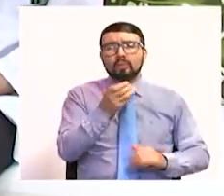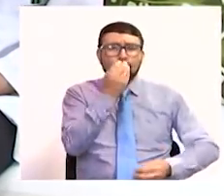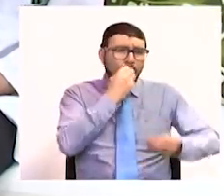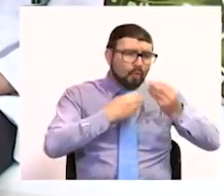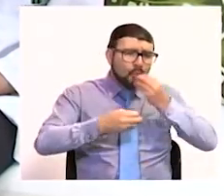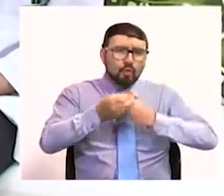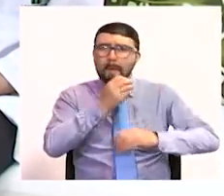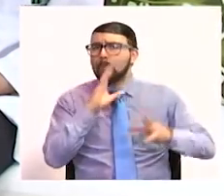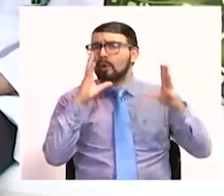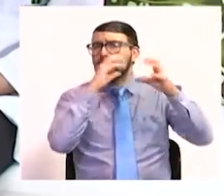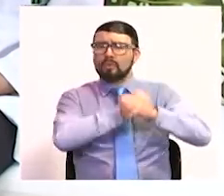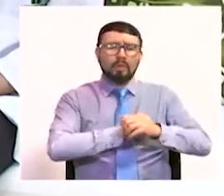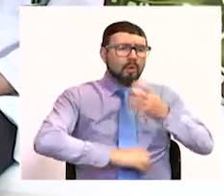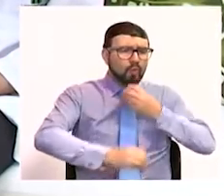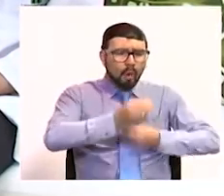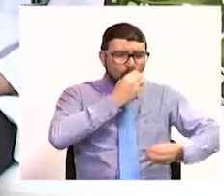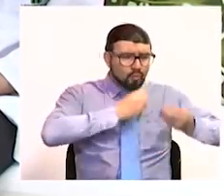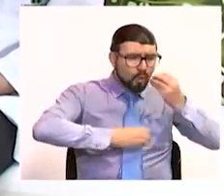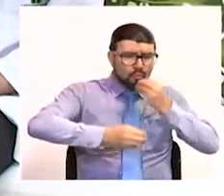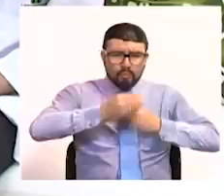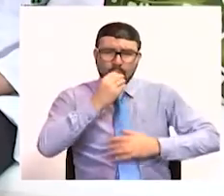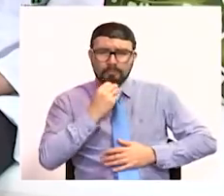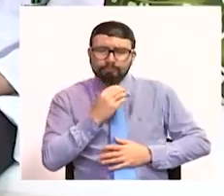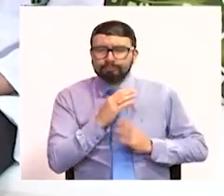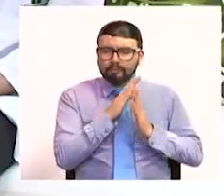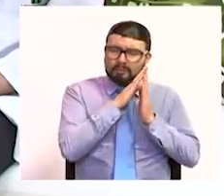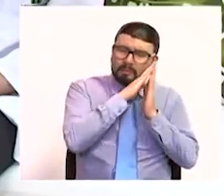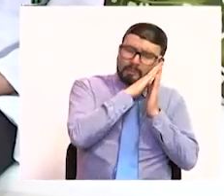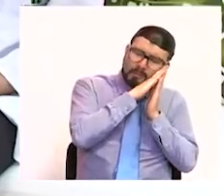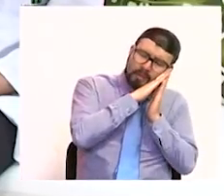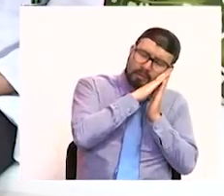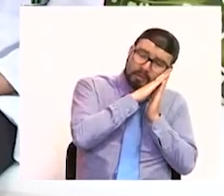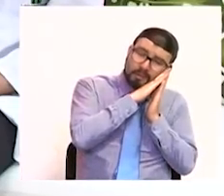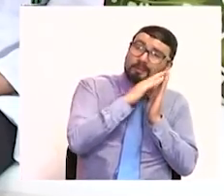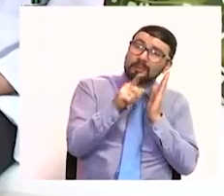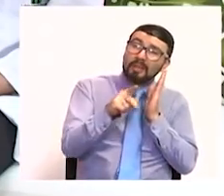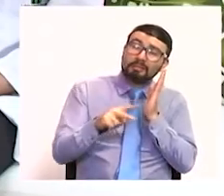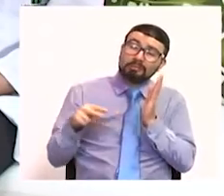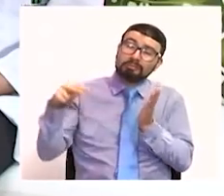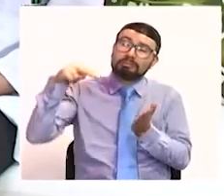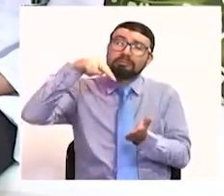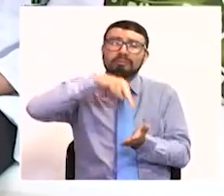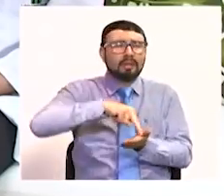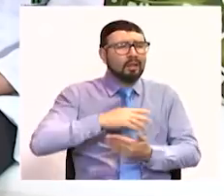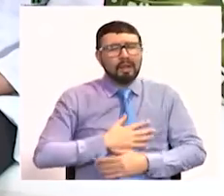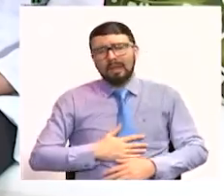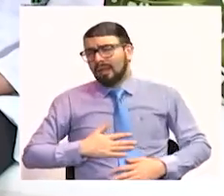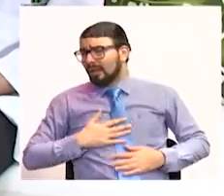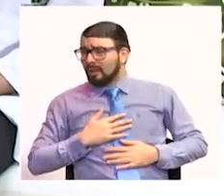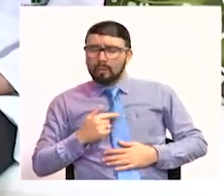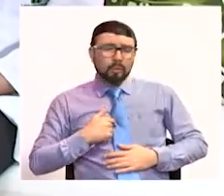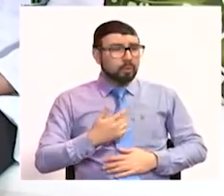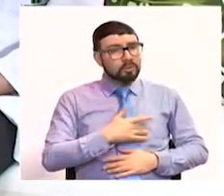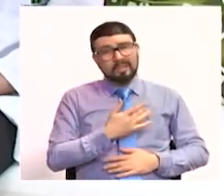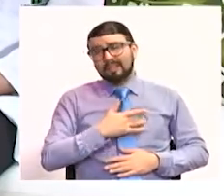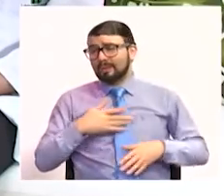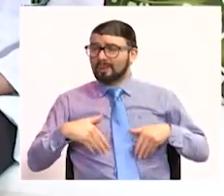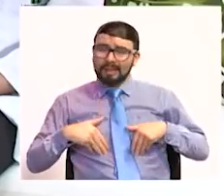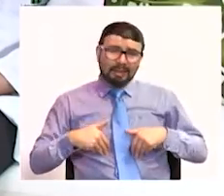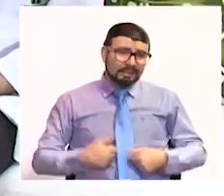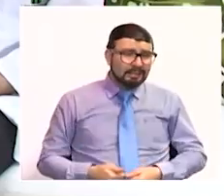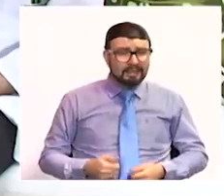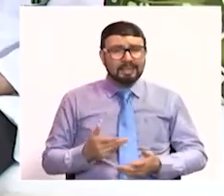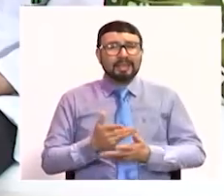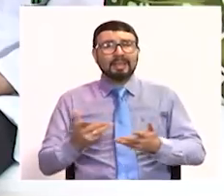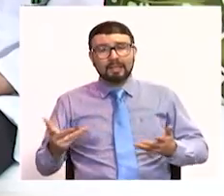digestión y que no pase las 8 de la noche. Uno no debería consumir nada después de las 8 de la noche porque altera ese